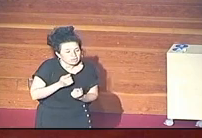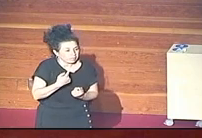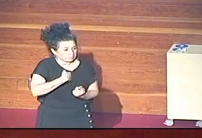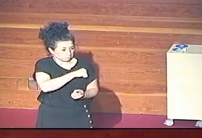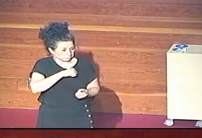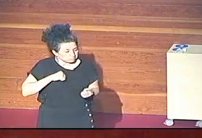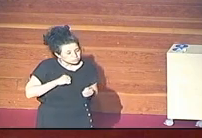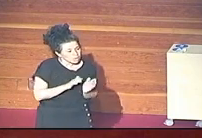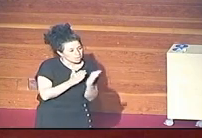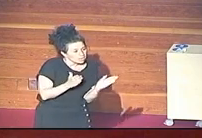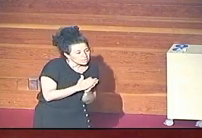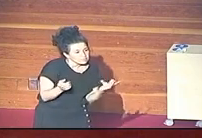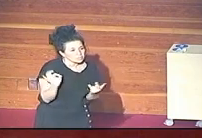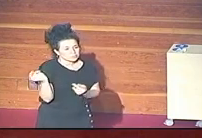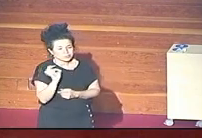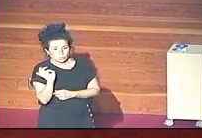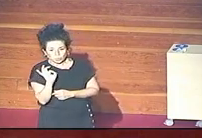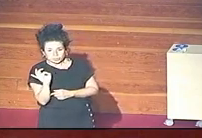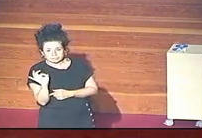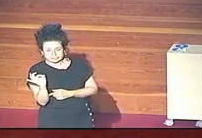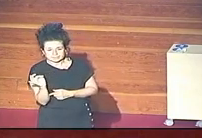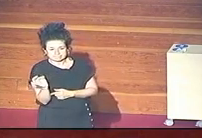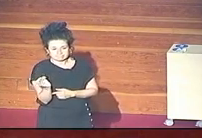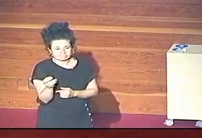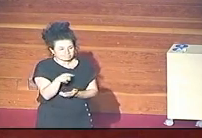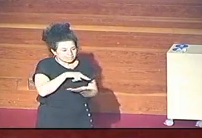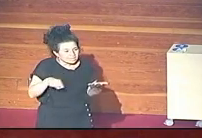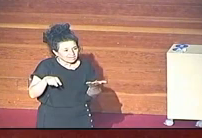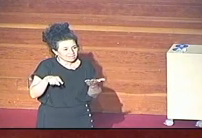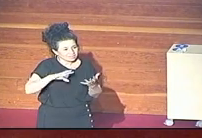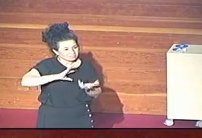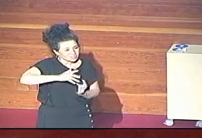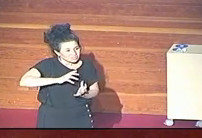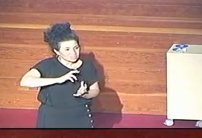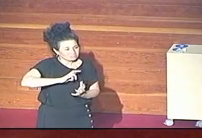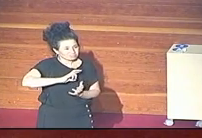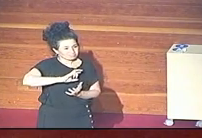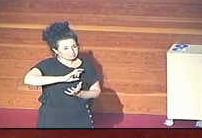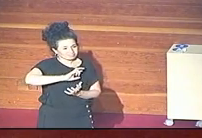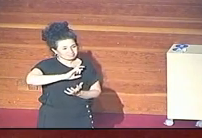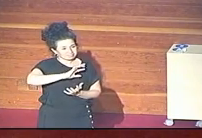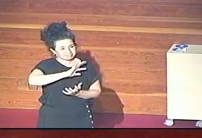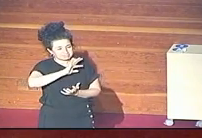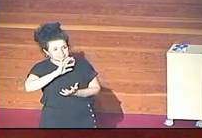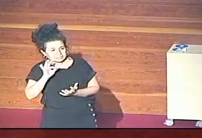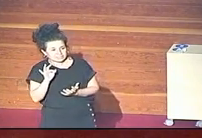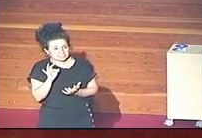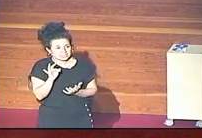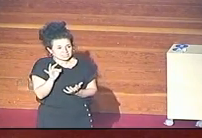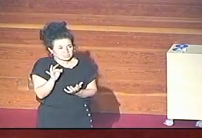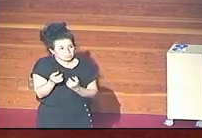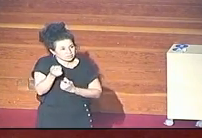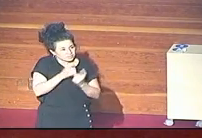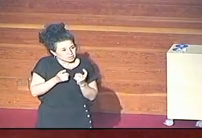leyendo libros o leyendo noticias y siguiendo la información